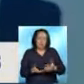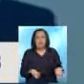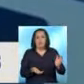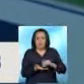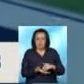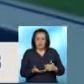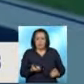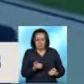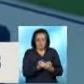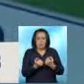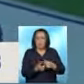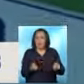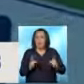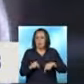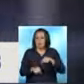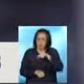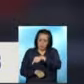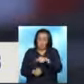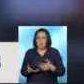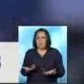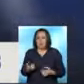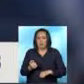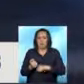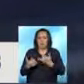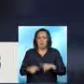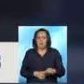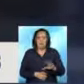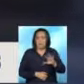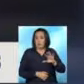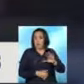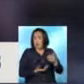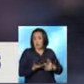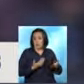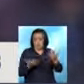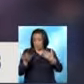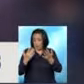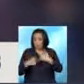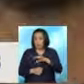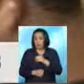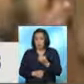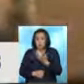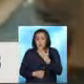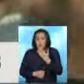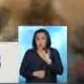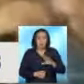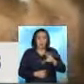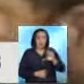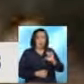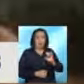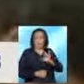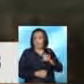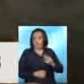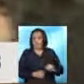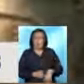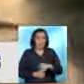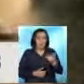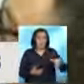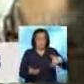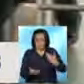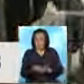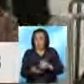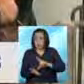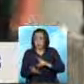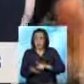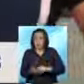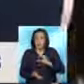aliento que ellos reciben cuando están en la cancha. Jugadores convocados a la selección peruana como Cristian Cueva y Miguel Trauco arribaron a Lima y de